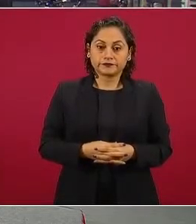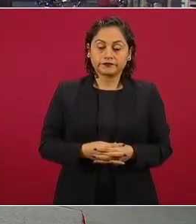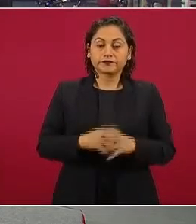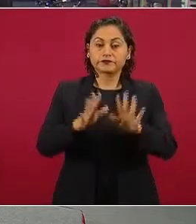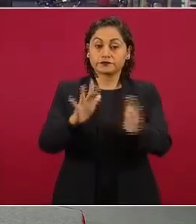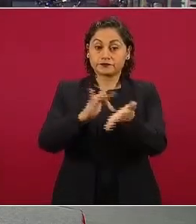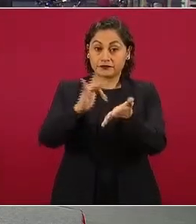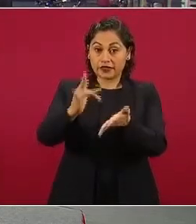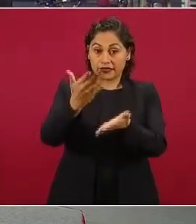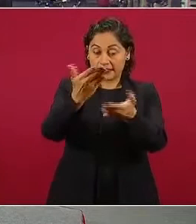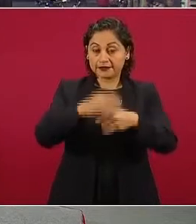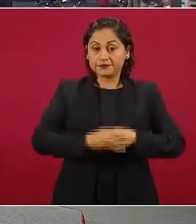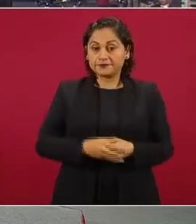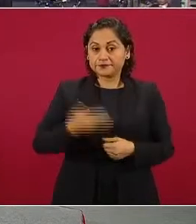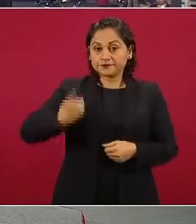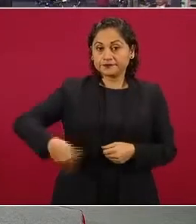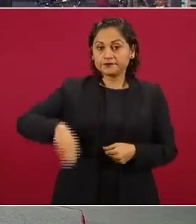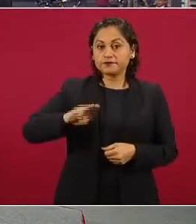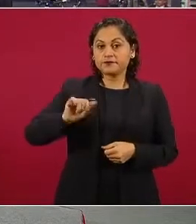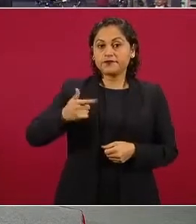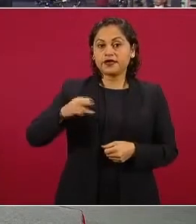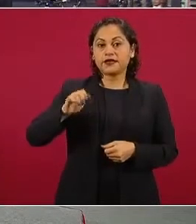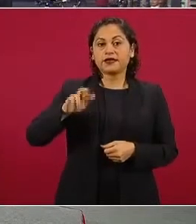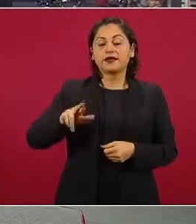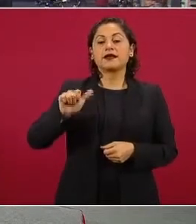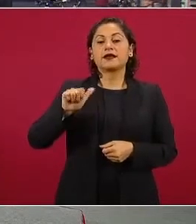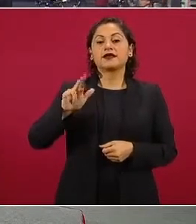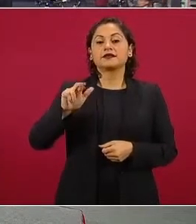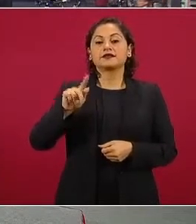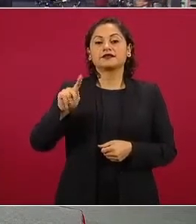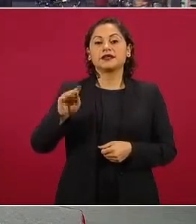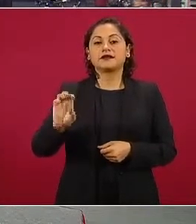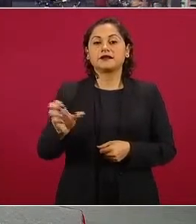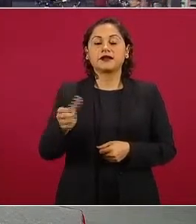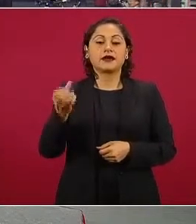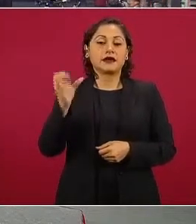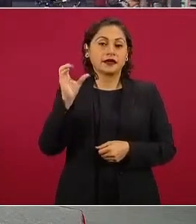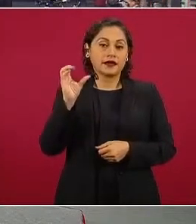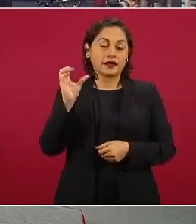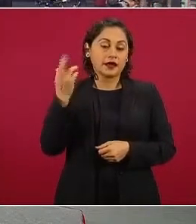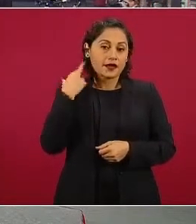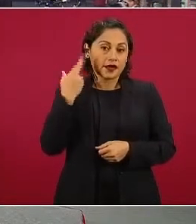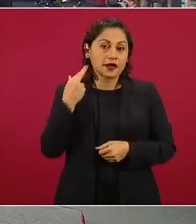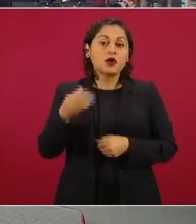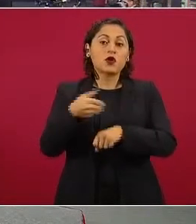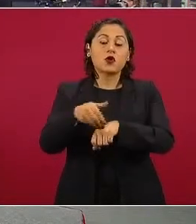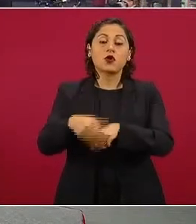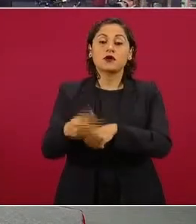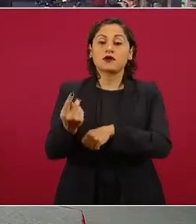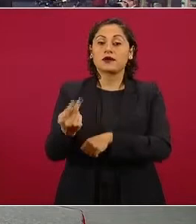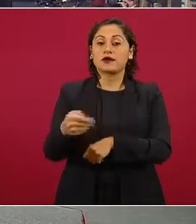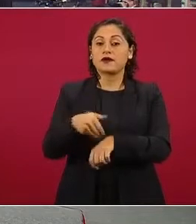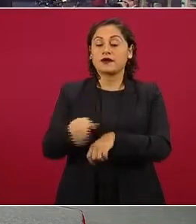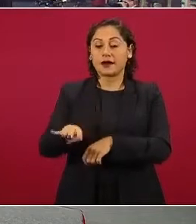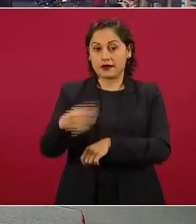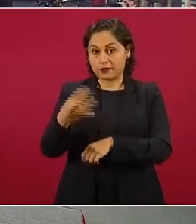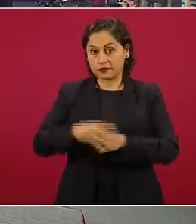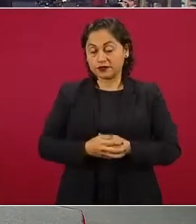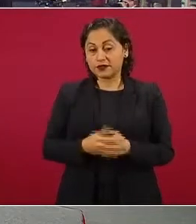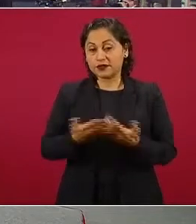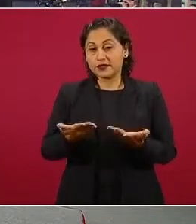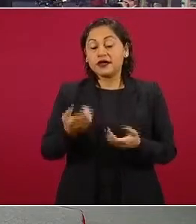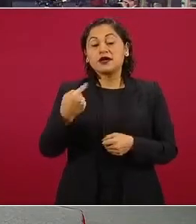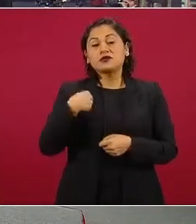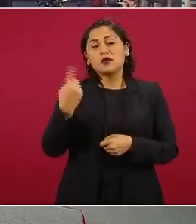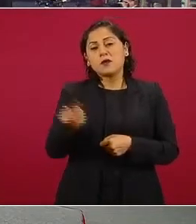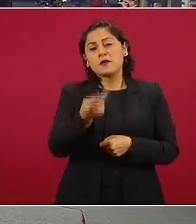Muchas gracias, señor canciller. Miguel Arzate, del Sistema Público de Radiodifusión, Canal 14. Unas preguntas, canciller. Primero preguntarle si